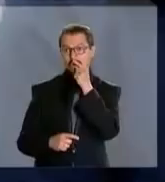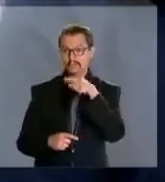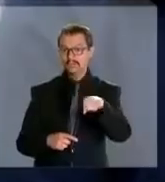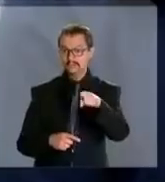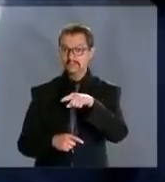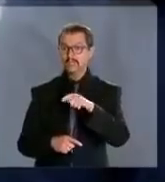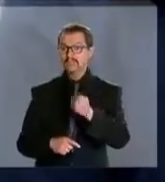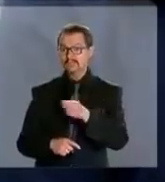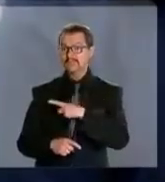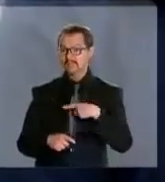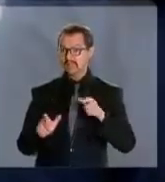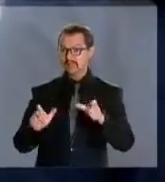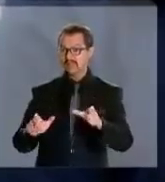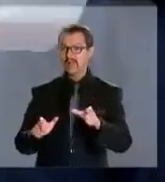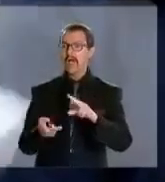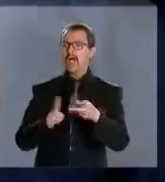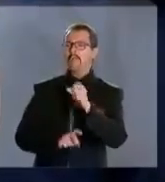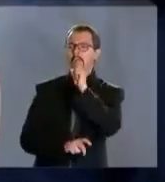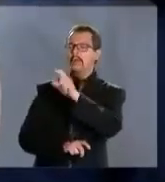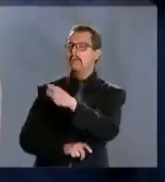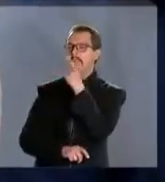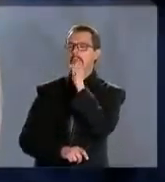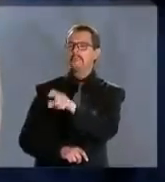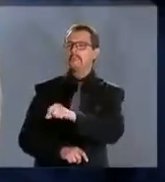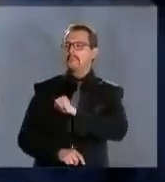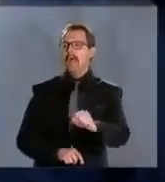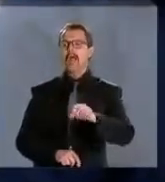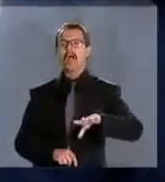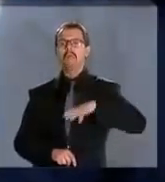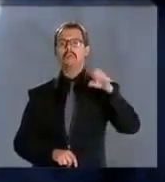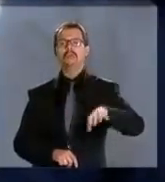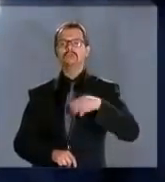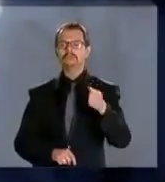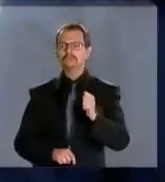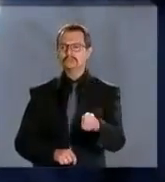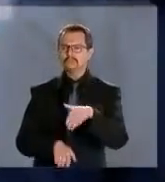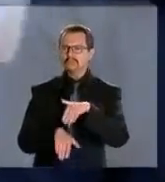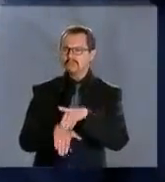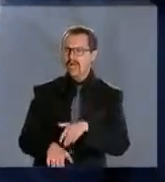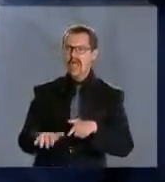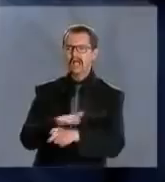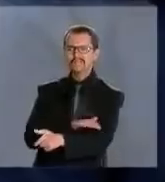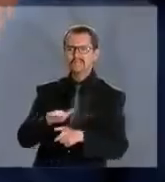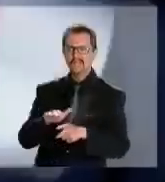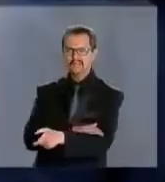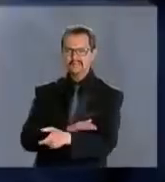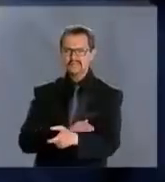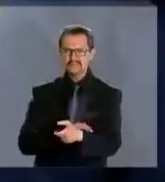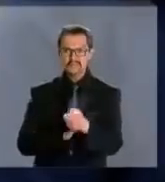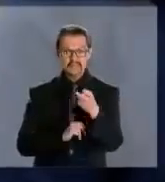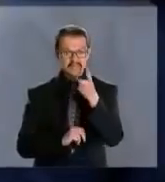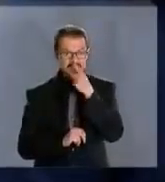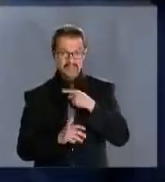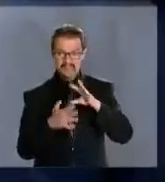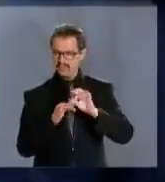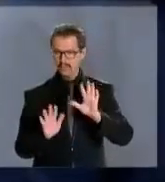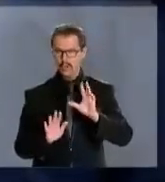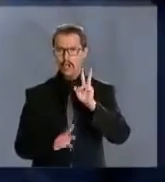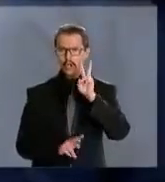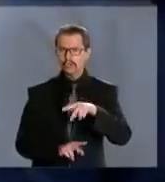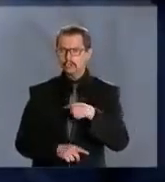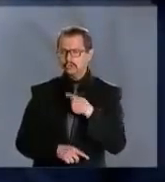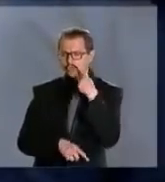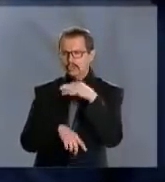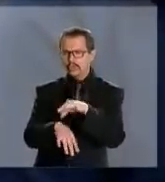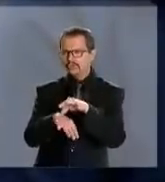y no eso no me lo contaron yo lo he mirado y yo quiero saber que pueden ser algunos de ustedes por eso